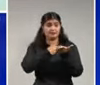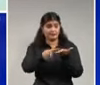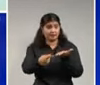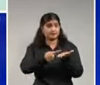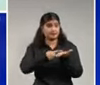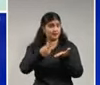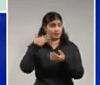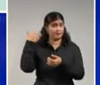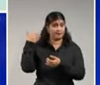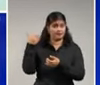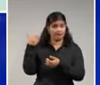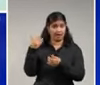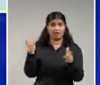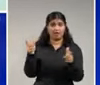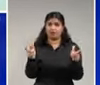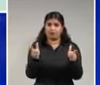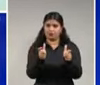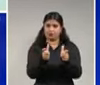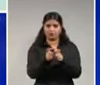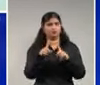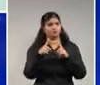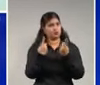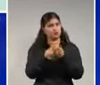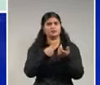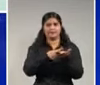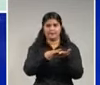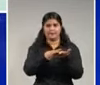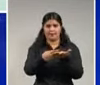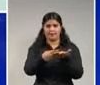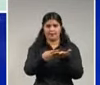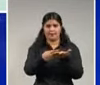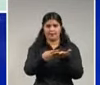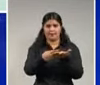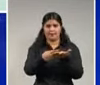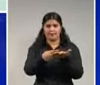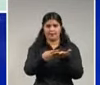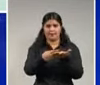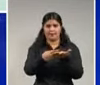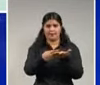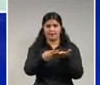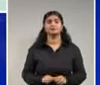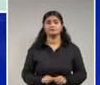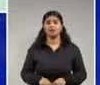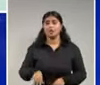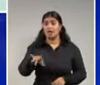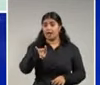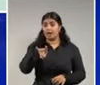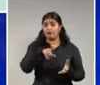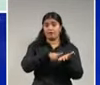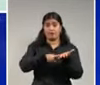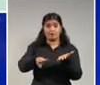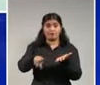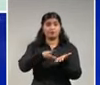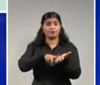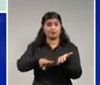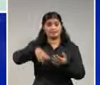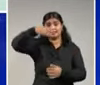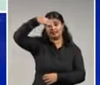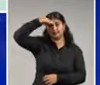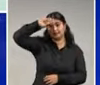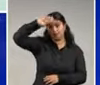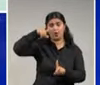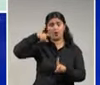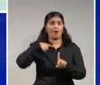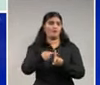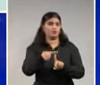obstante, 9 territorios positivos disminuyen la tasa de incidencia de casos confirmados